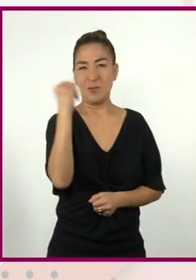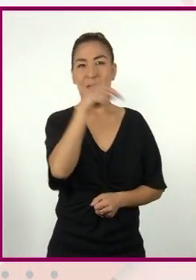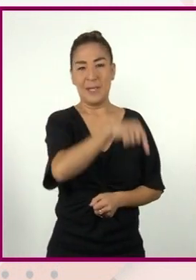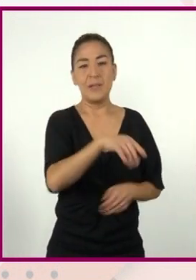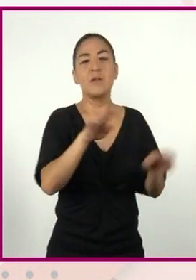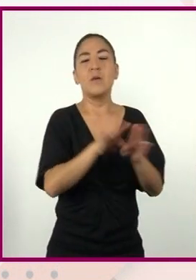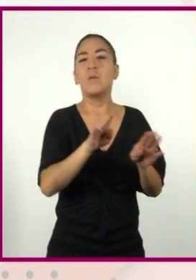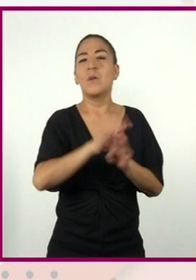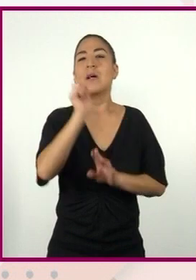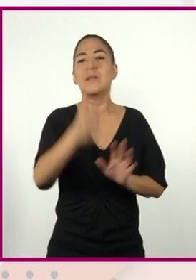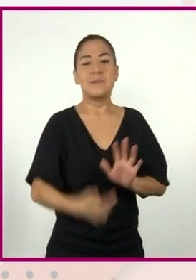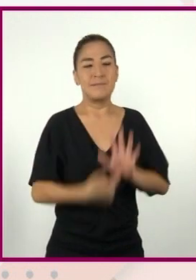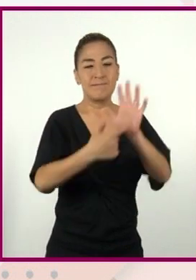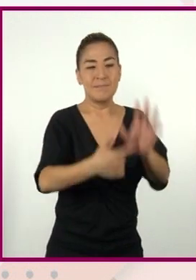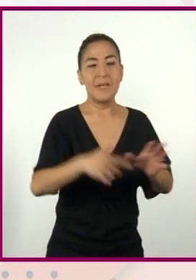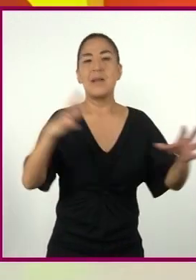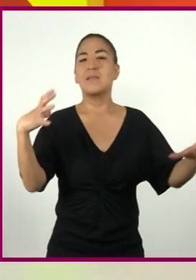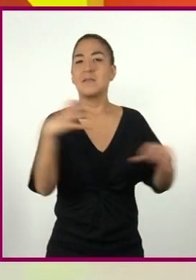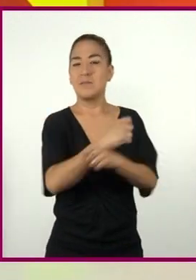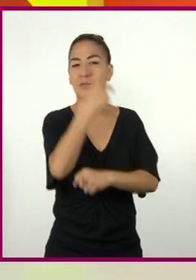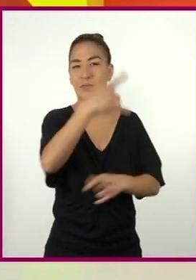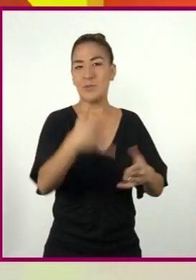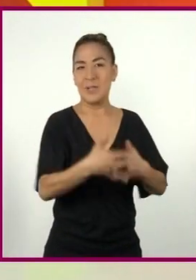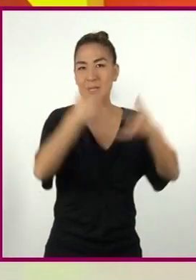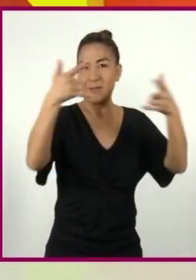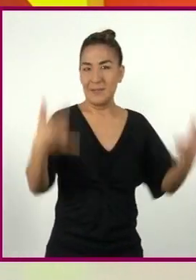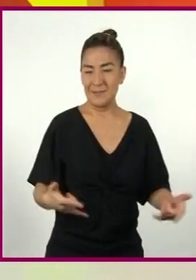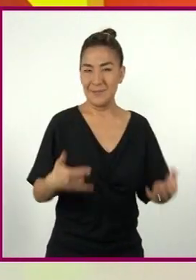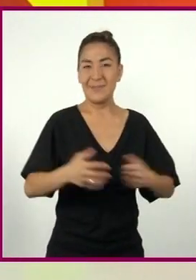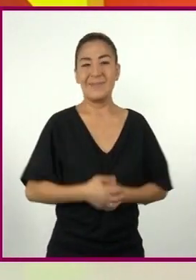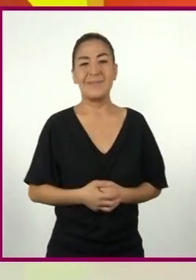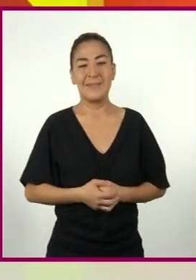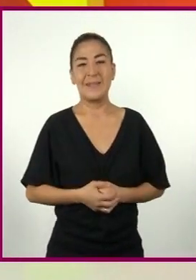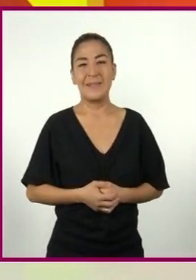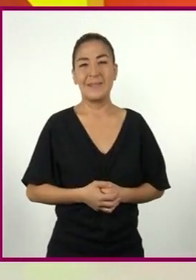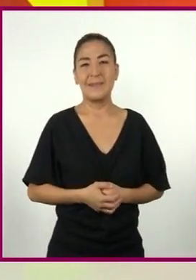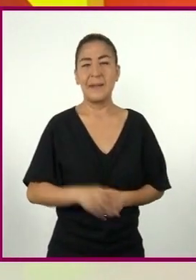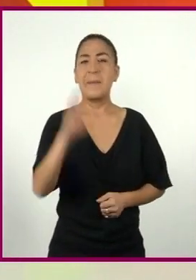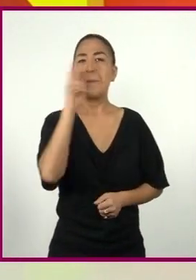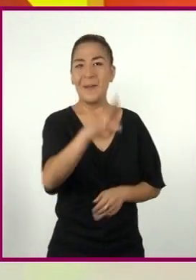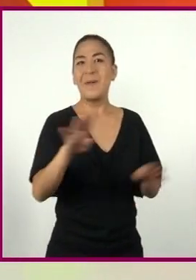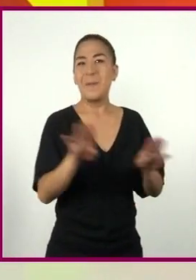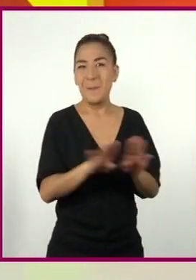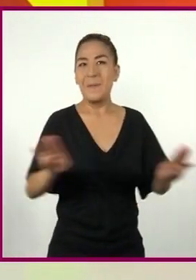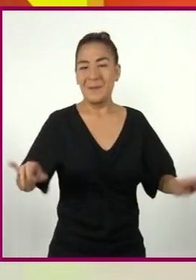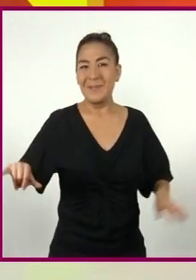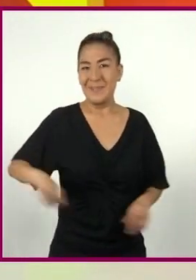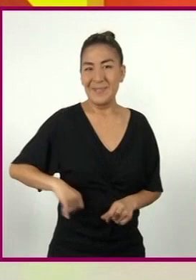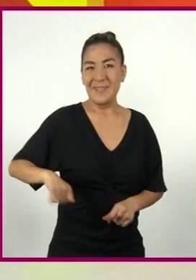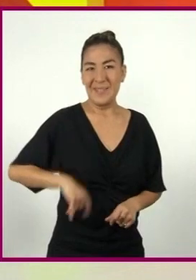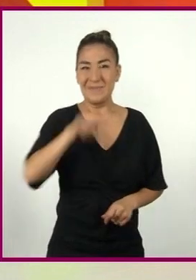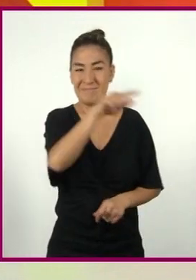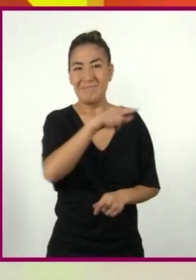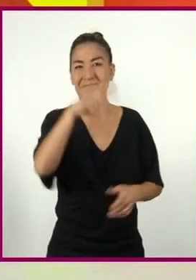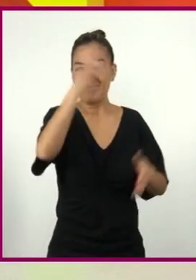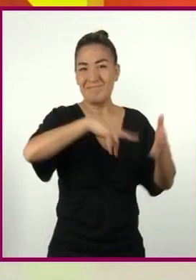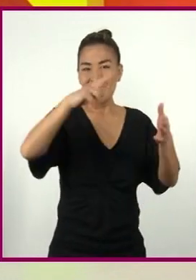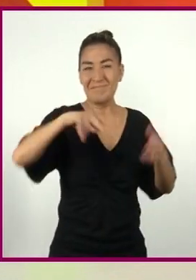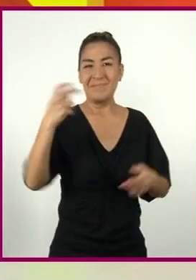su significado histórico. ¡Qué bárbaro! ¡Qué interesante la vida de este artista!